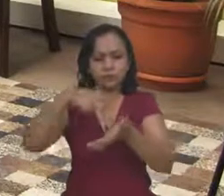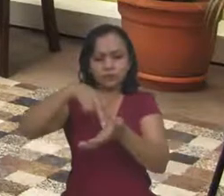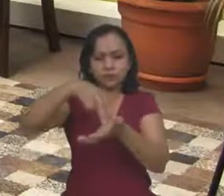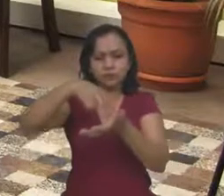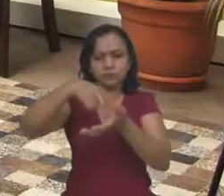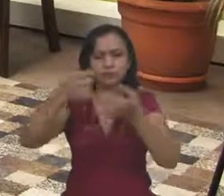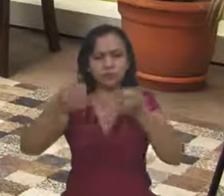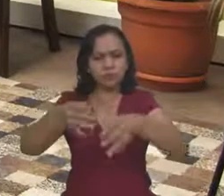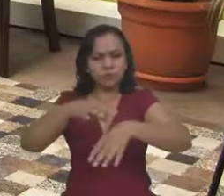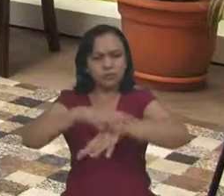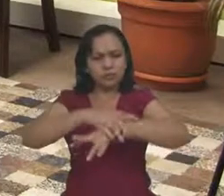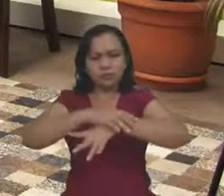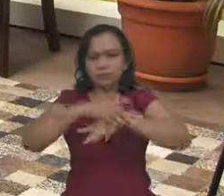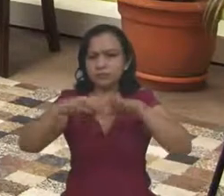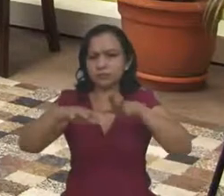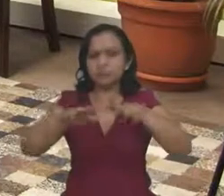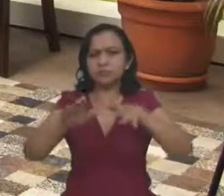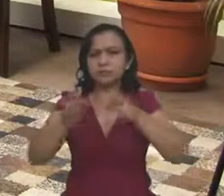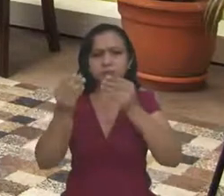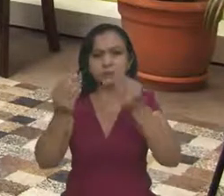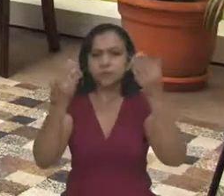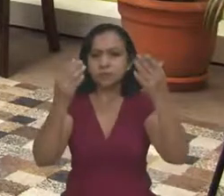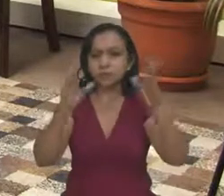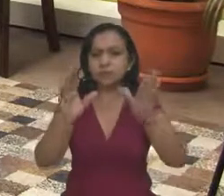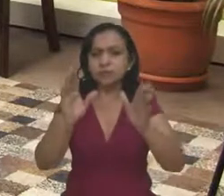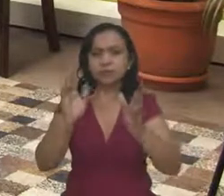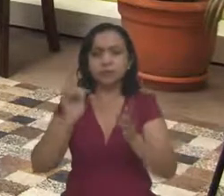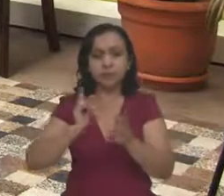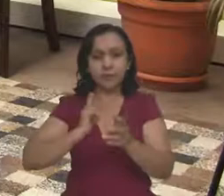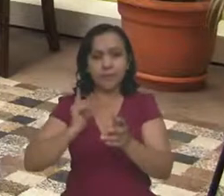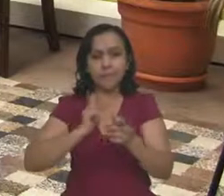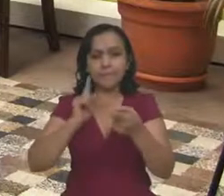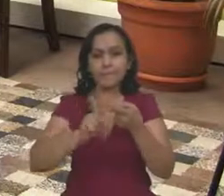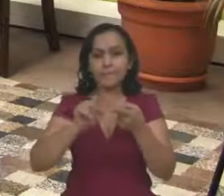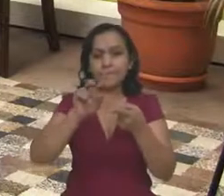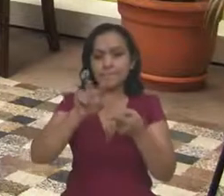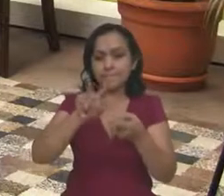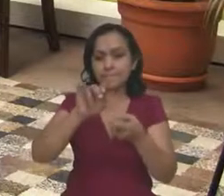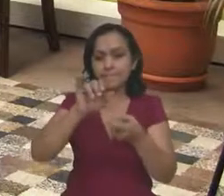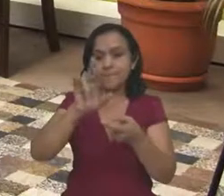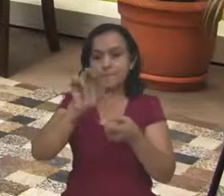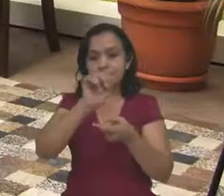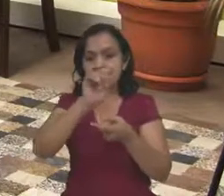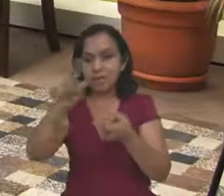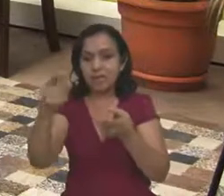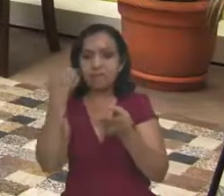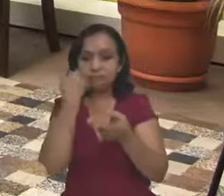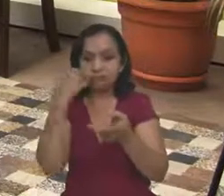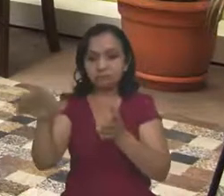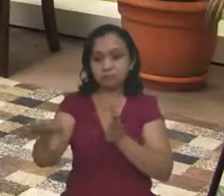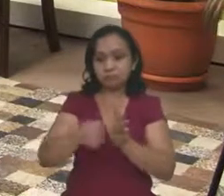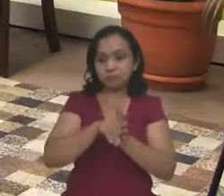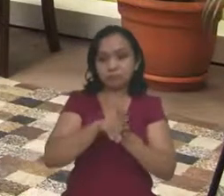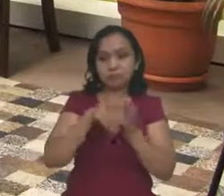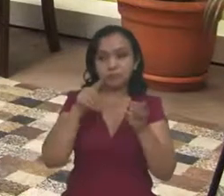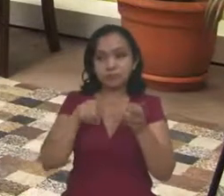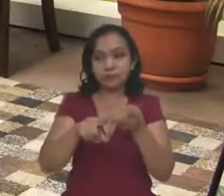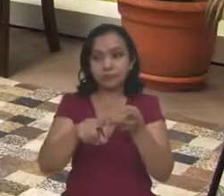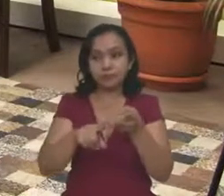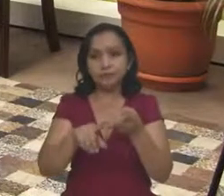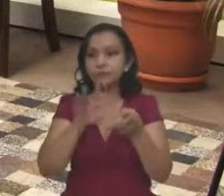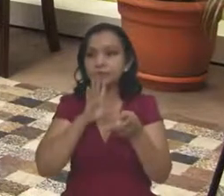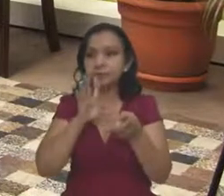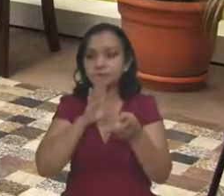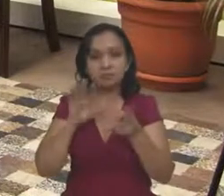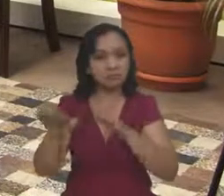y obviamente hay muchos factores que influyeron, tanto virales como la parte de lo que habíamos